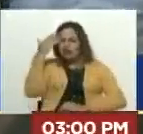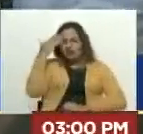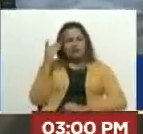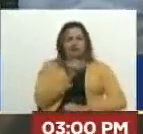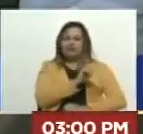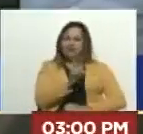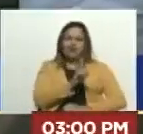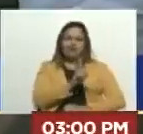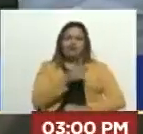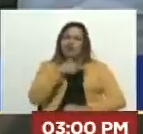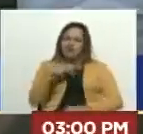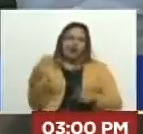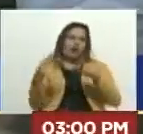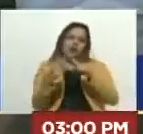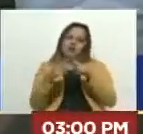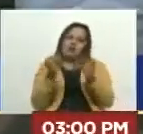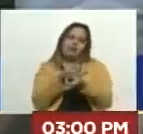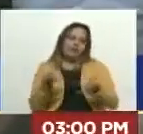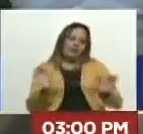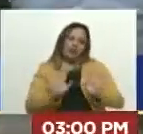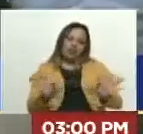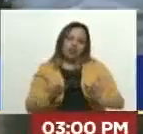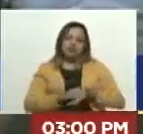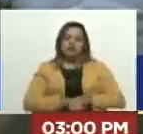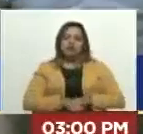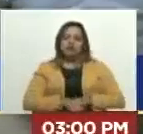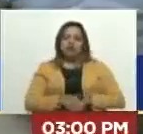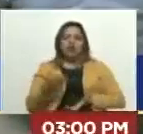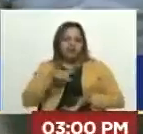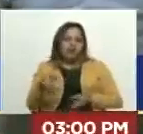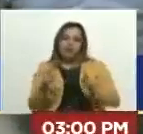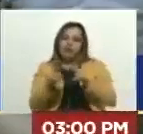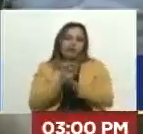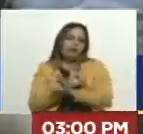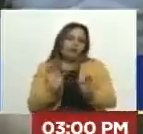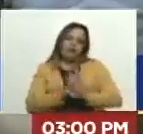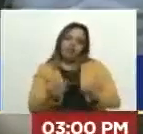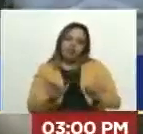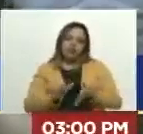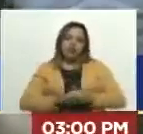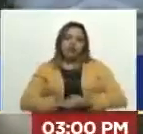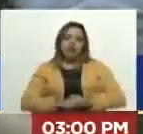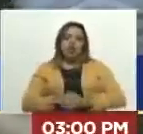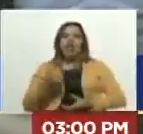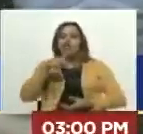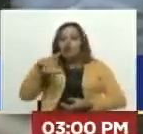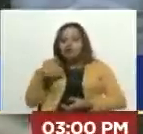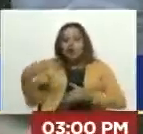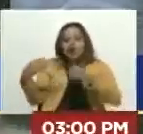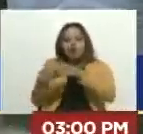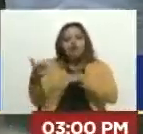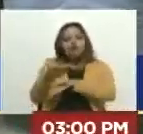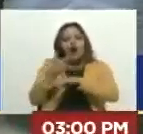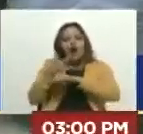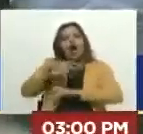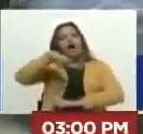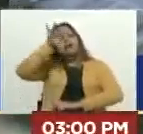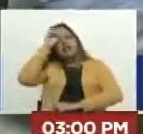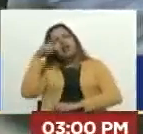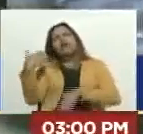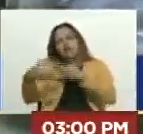Los conocemos perfectamente. Los conocemos perfectamente. Y nosotros hemos aprendido, poco a poco, hemos ido